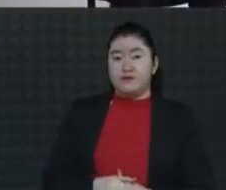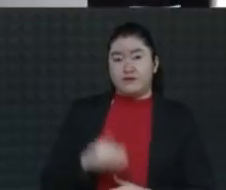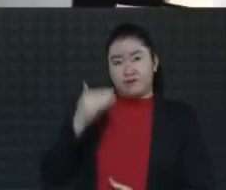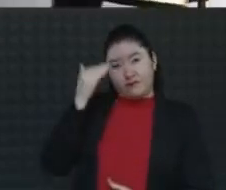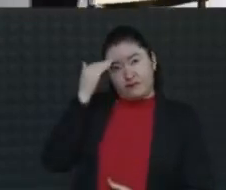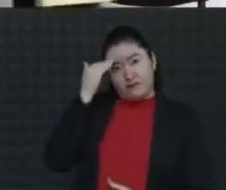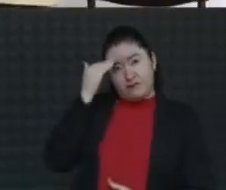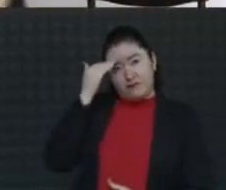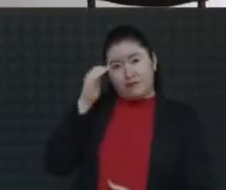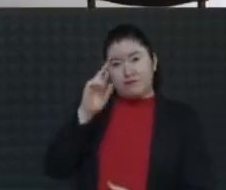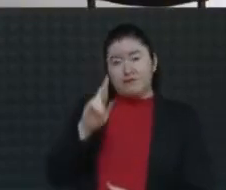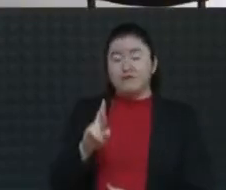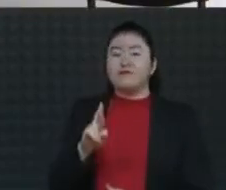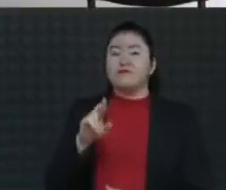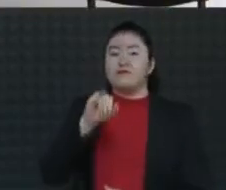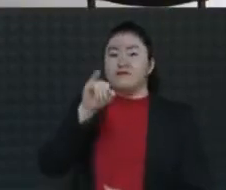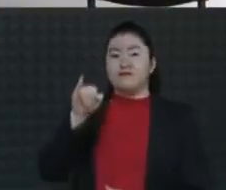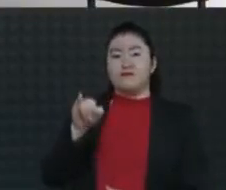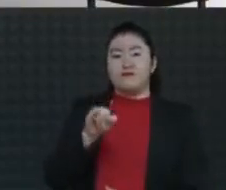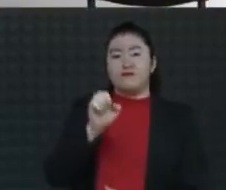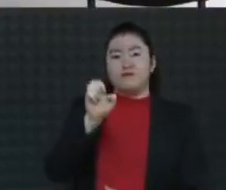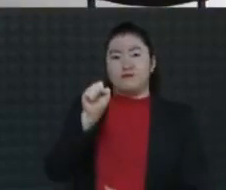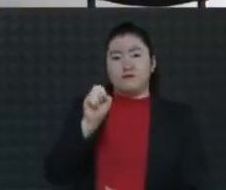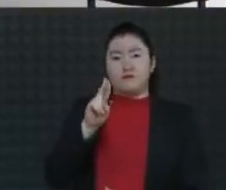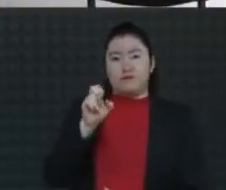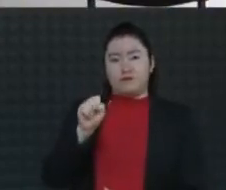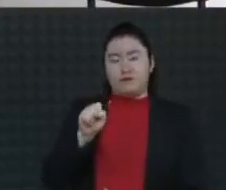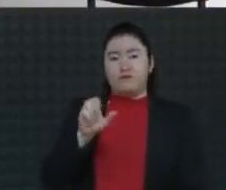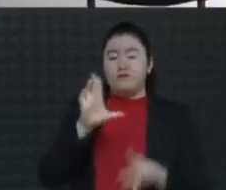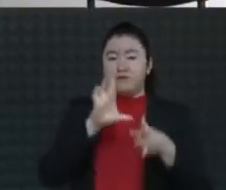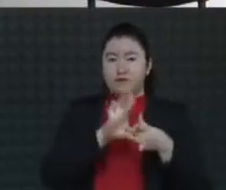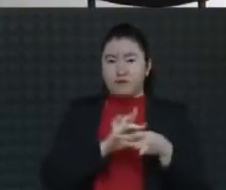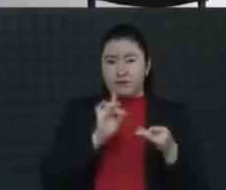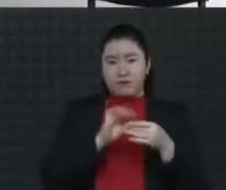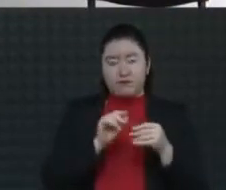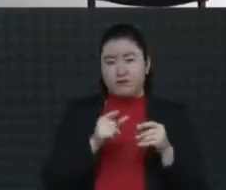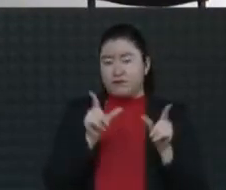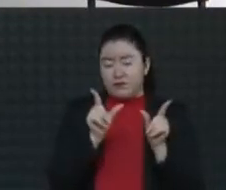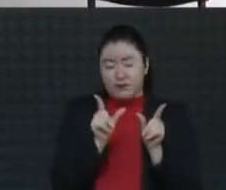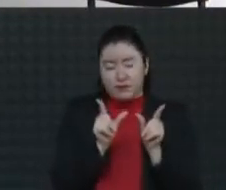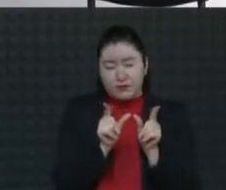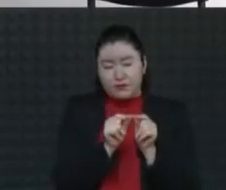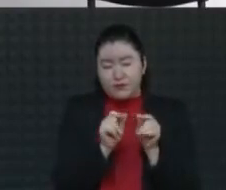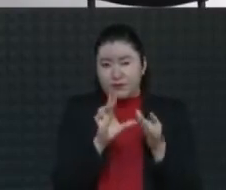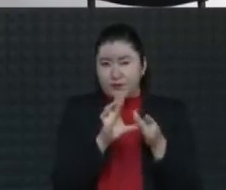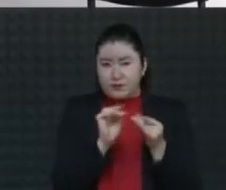Esteva Medina dará lectura del resumen ejecutivo del dictamen técnico final.